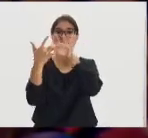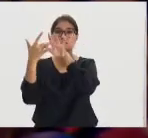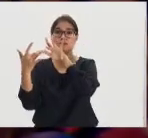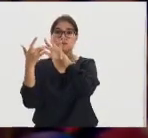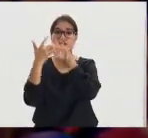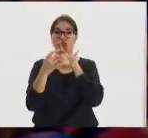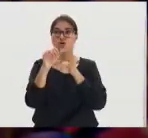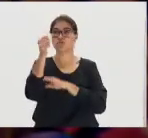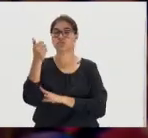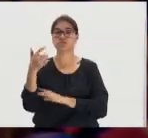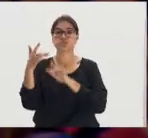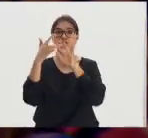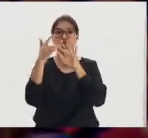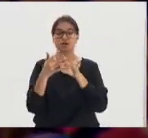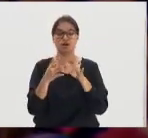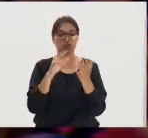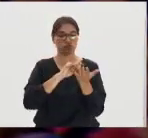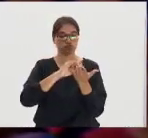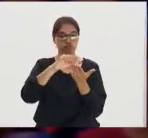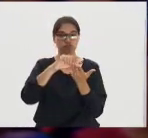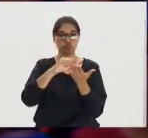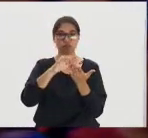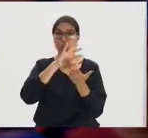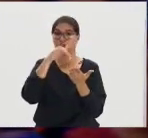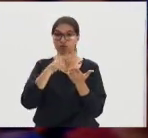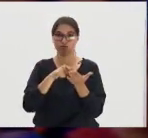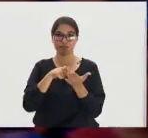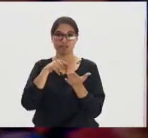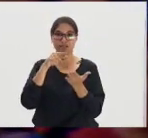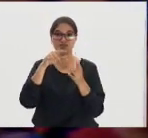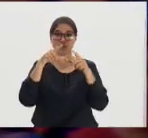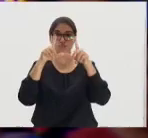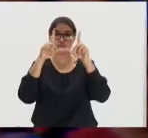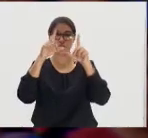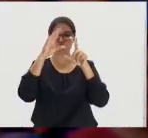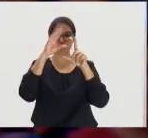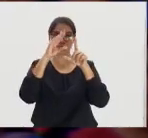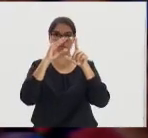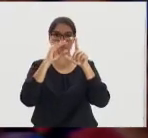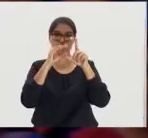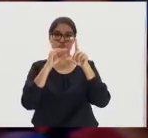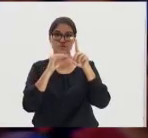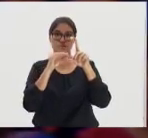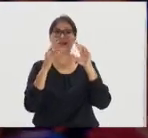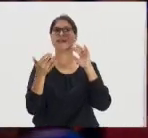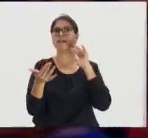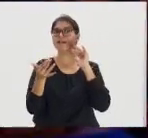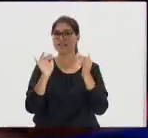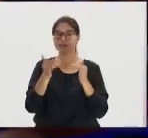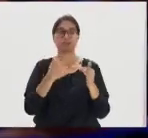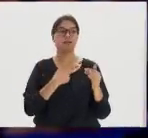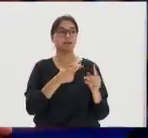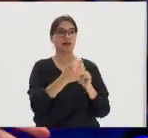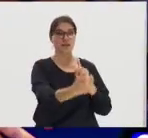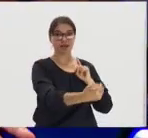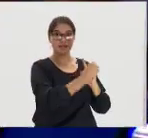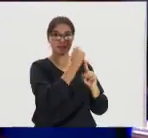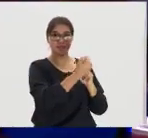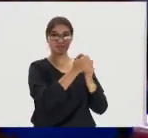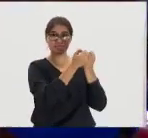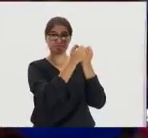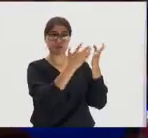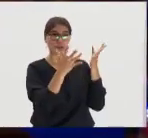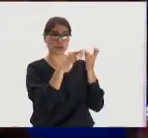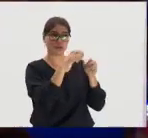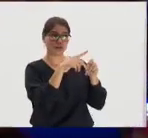Le dice, pum, Bluetooth por aquí. Le sale. Ok, todo eso es energía que se está gastando por gusto. Es exactamente lo que Satanás hace. Te abre tantas ventanas que tu